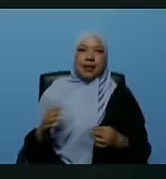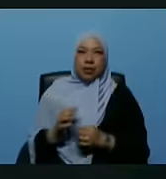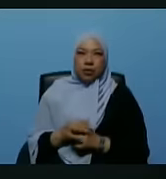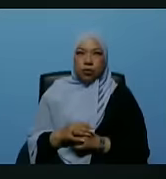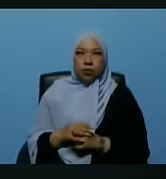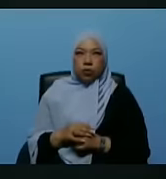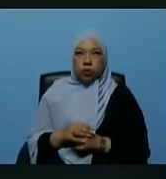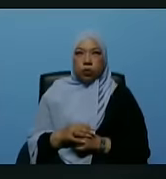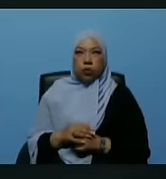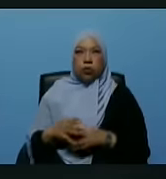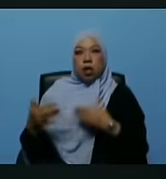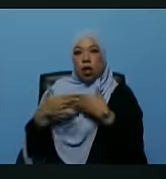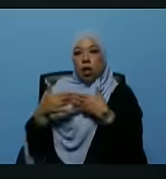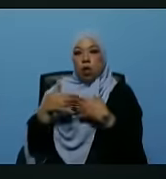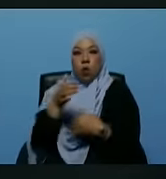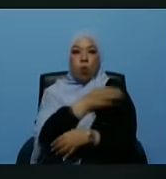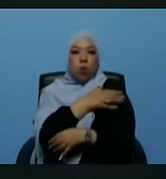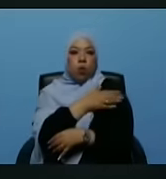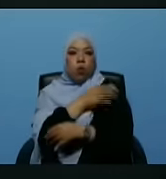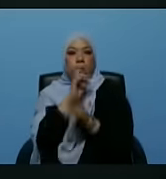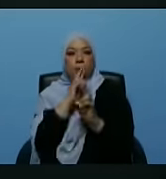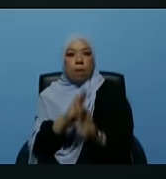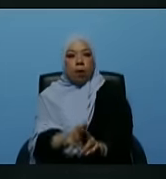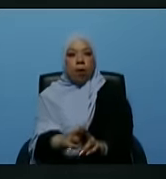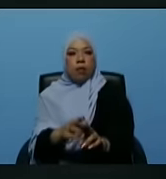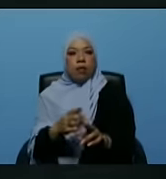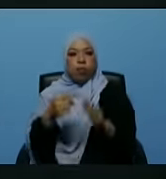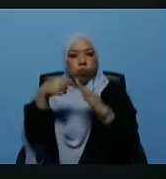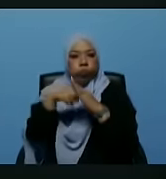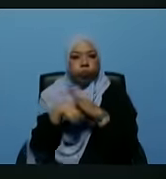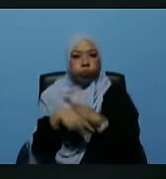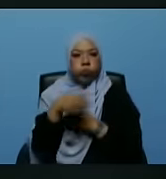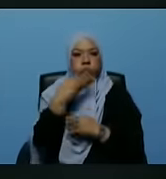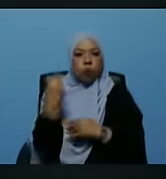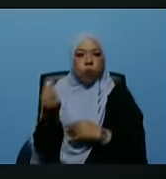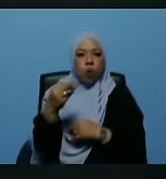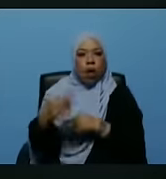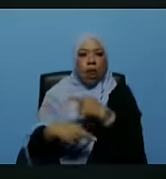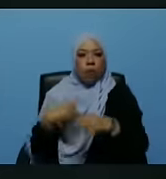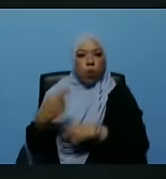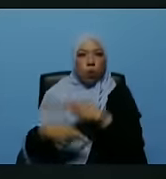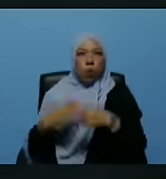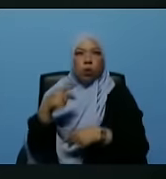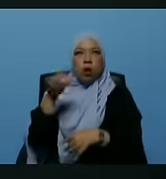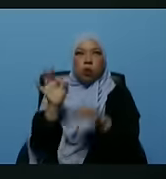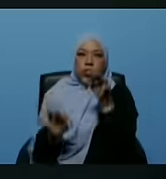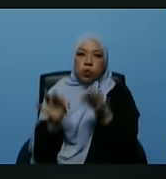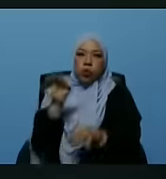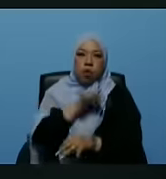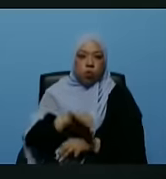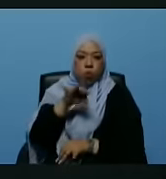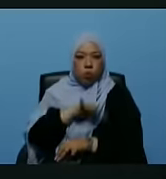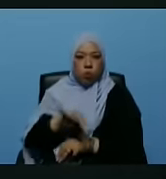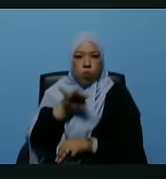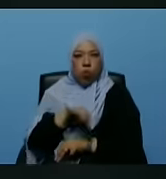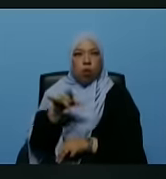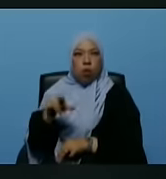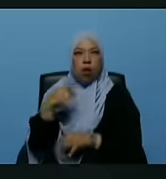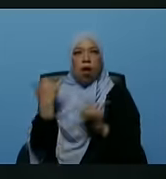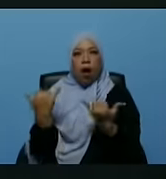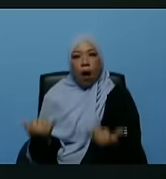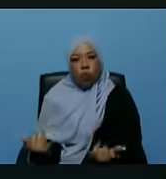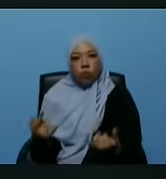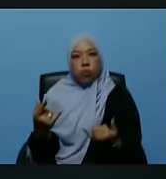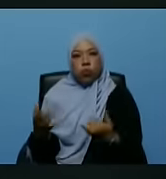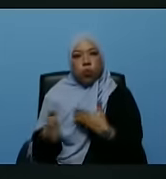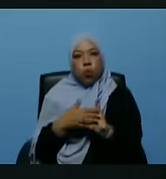nos atacan a la derecha, nosotros respondemos profundizando mucho más la revolución con mayor justicia social. Ellos hasta ahora